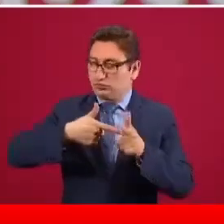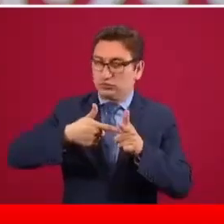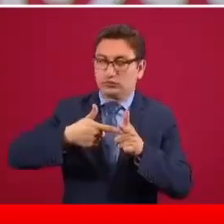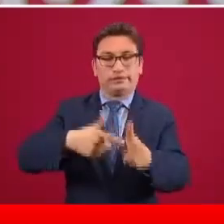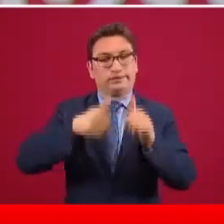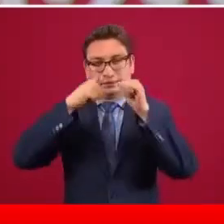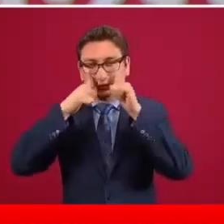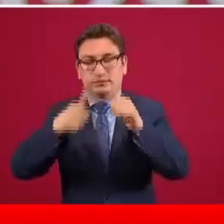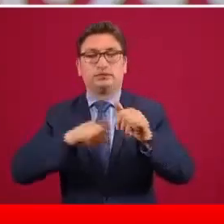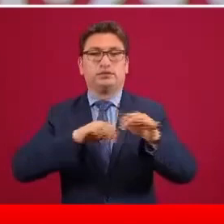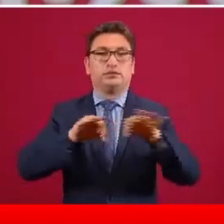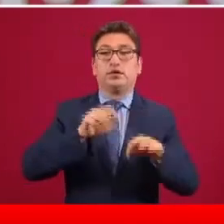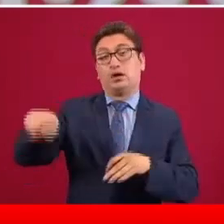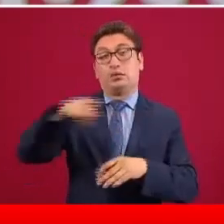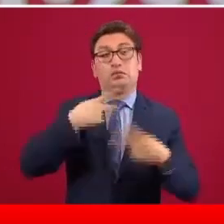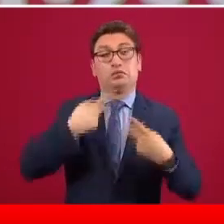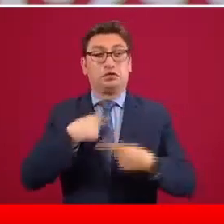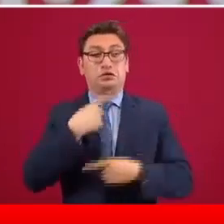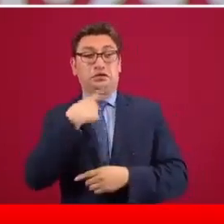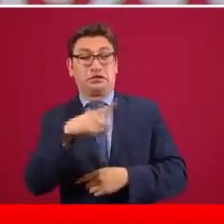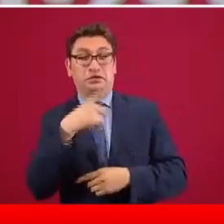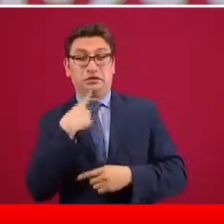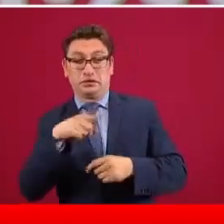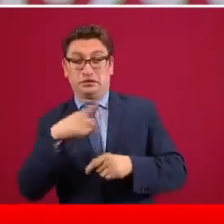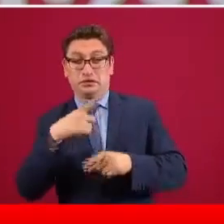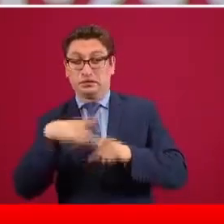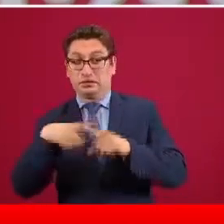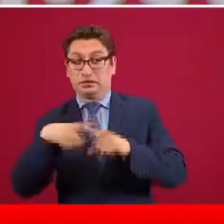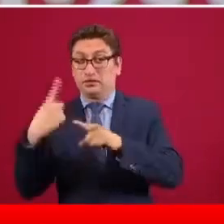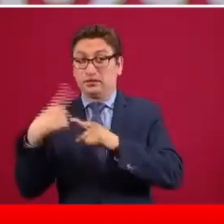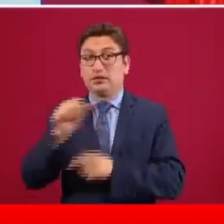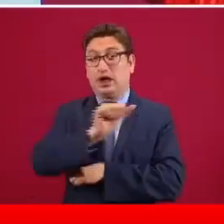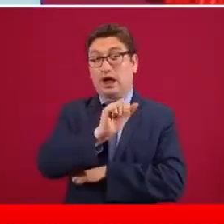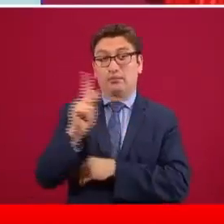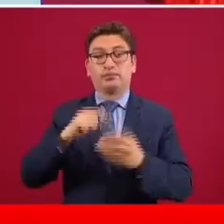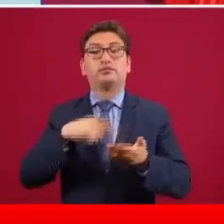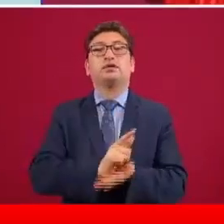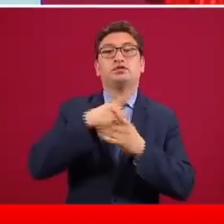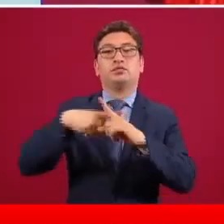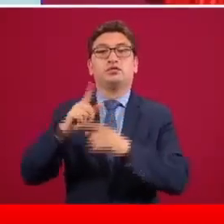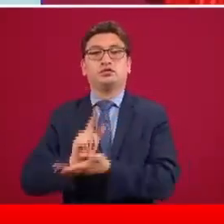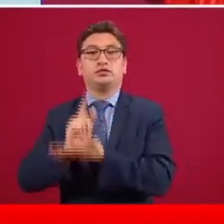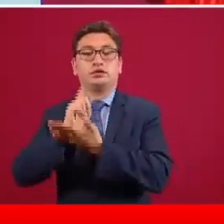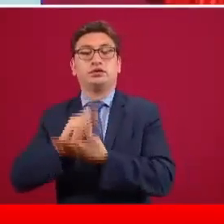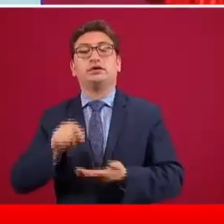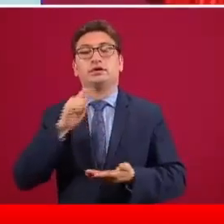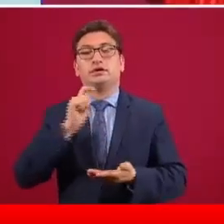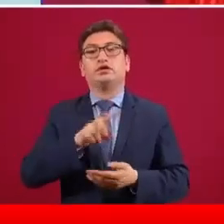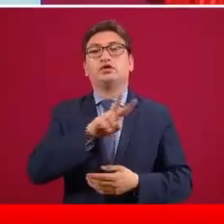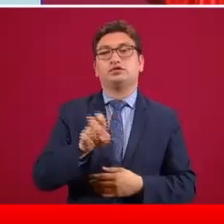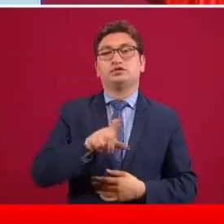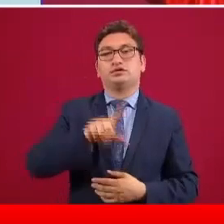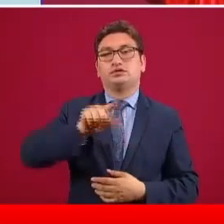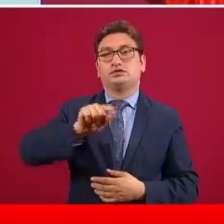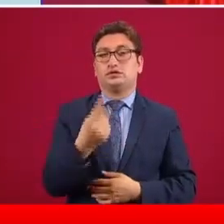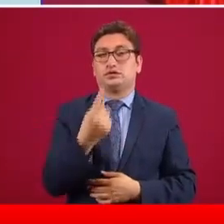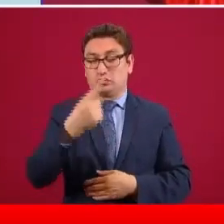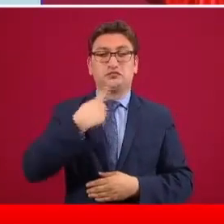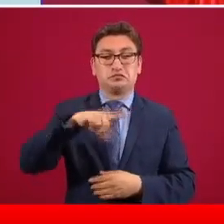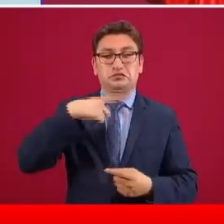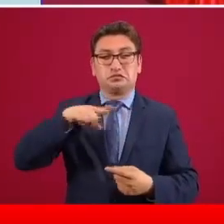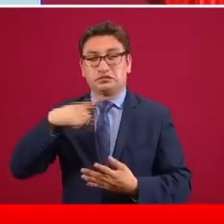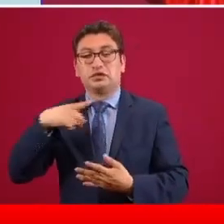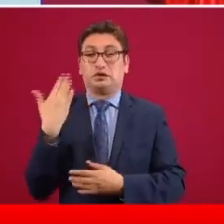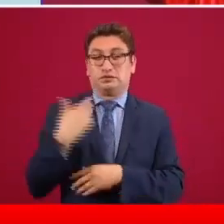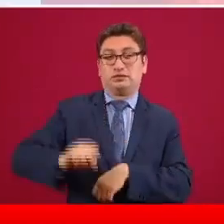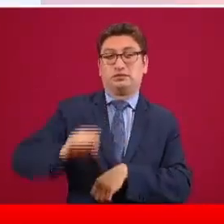atendiendo todas las denuncias y quejas que se presentan en la app de Litro por Litro. De 271 quejas, denuncias que se presentaron